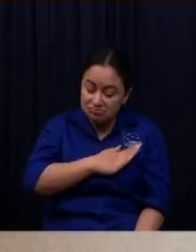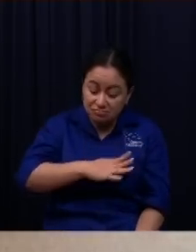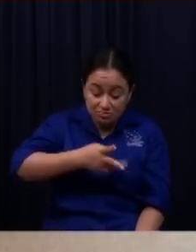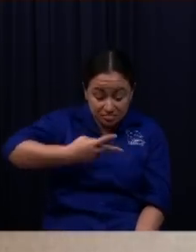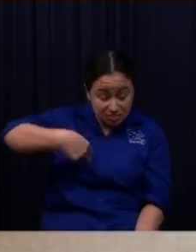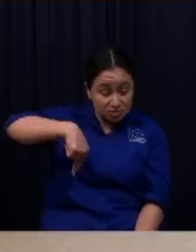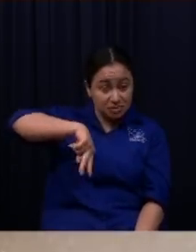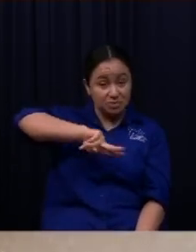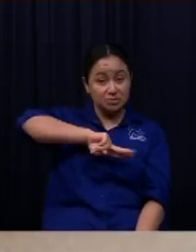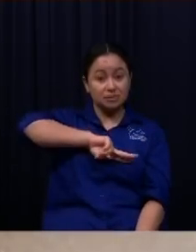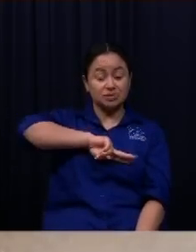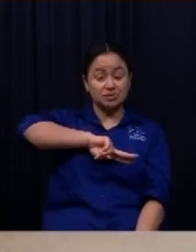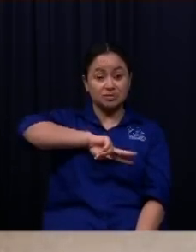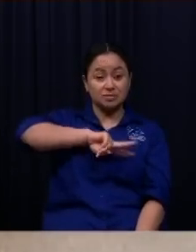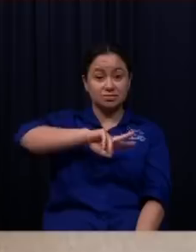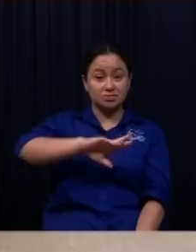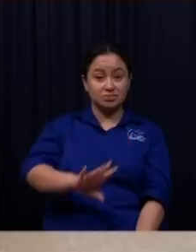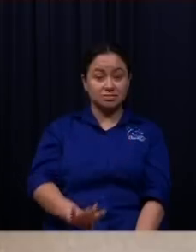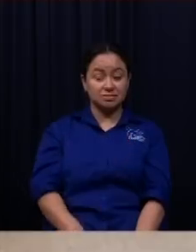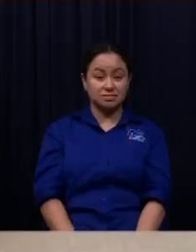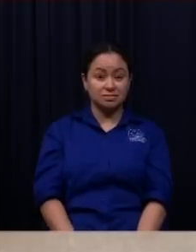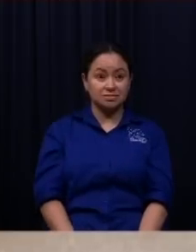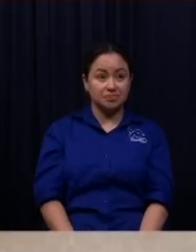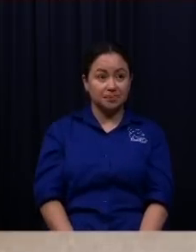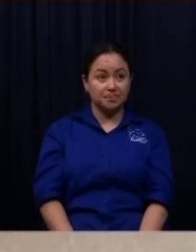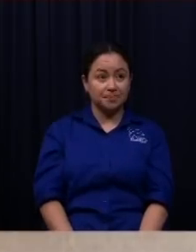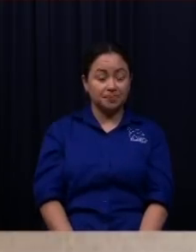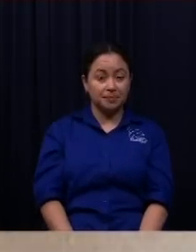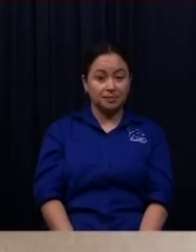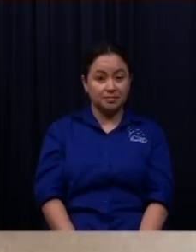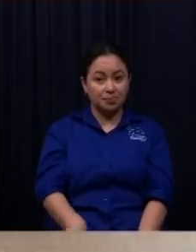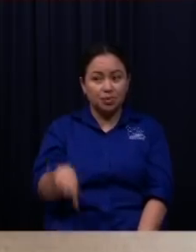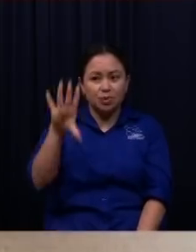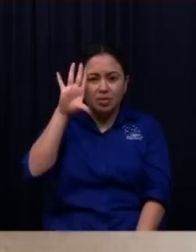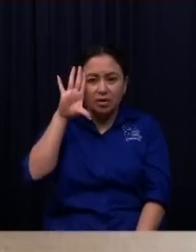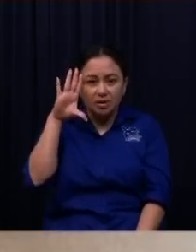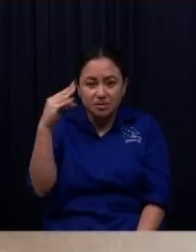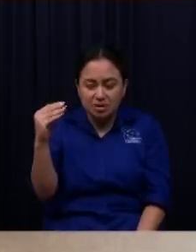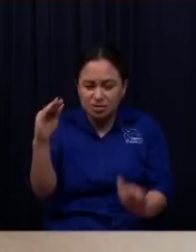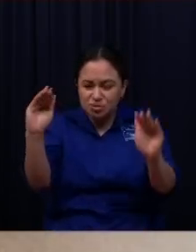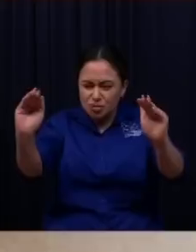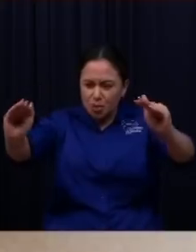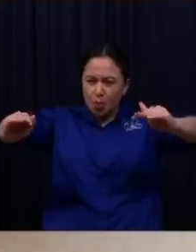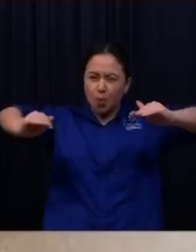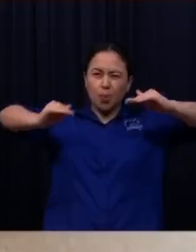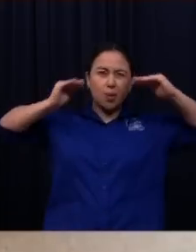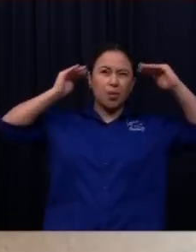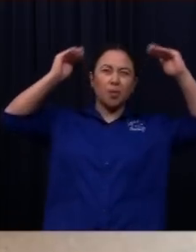Hermano. Porque a pesar de que es tan grande y traspasó los cielos,